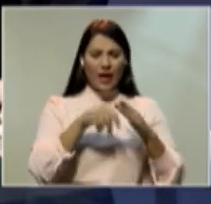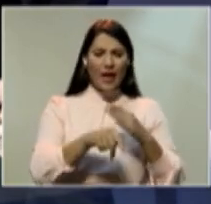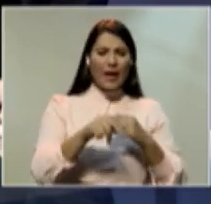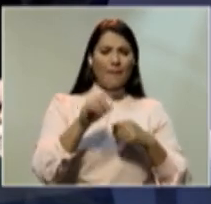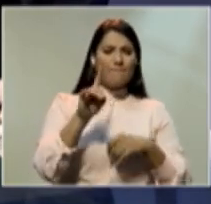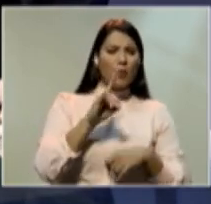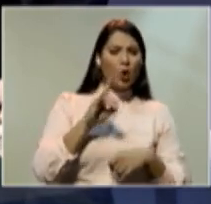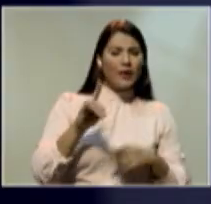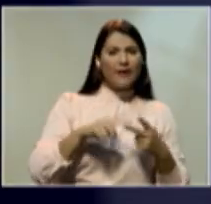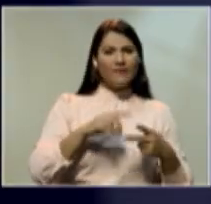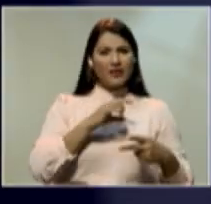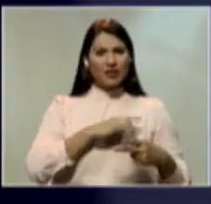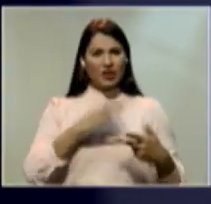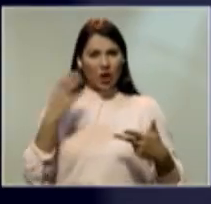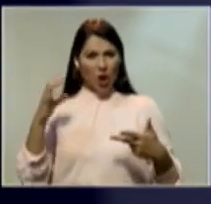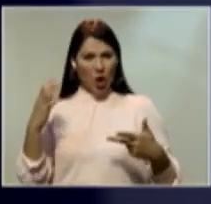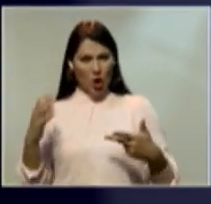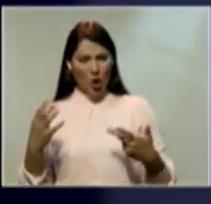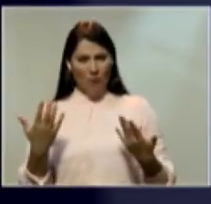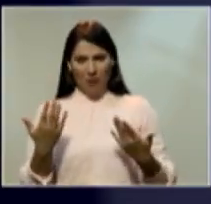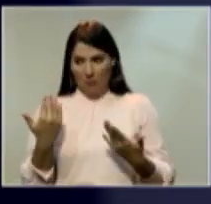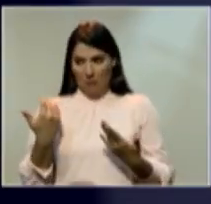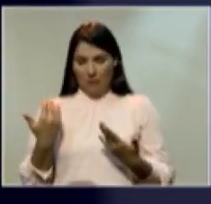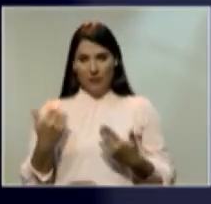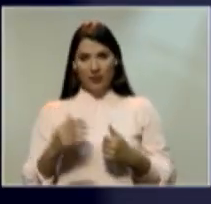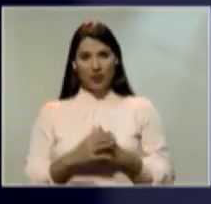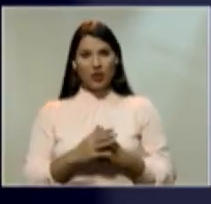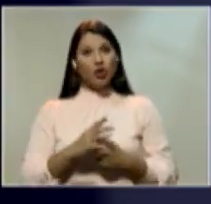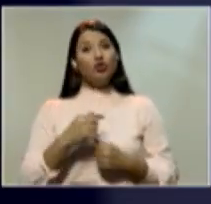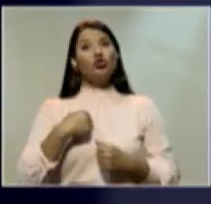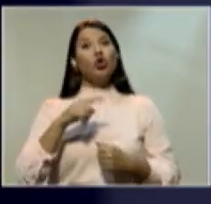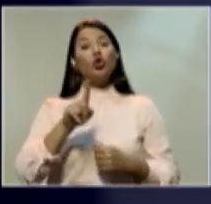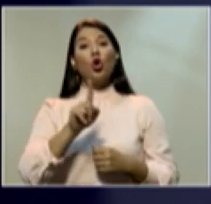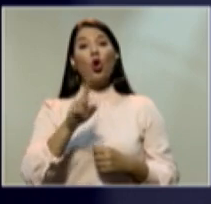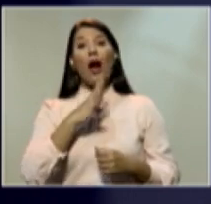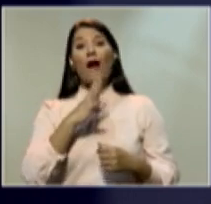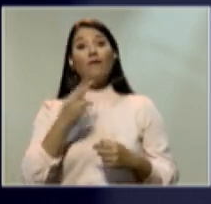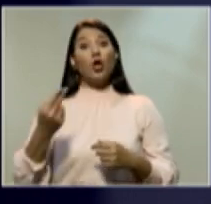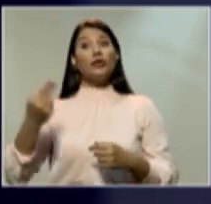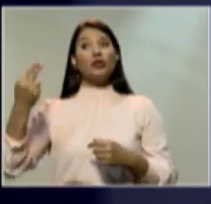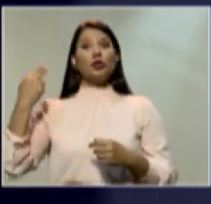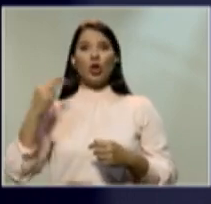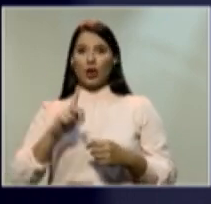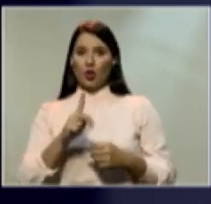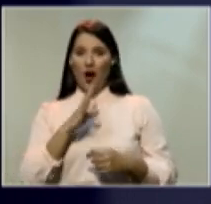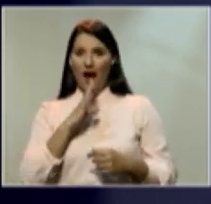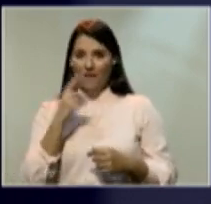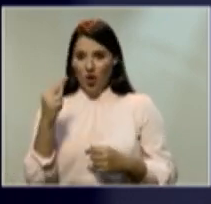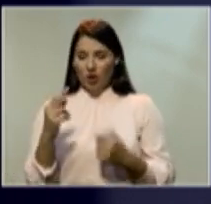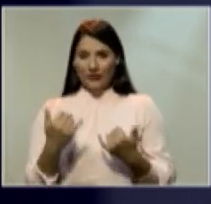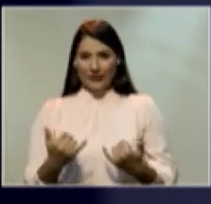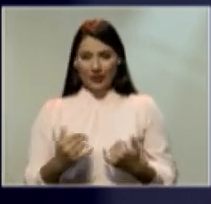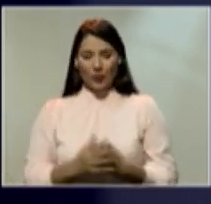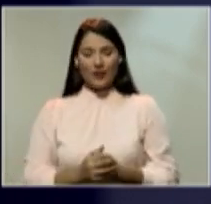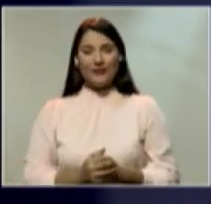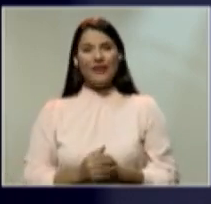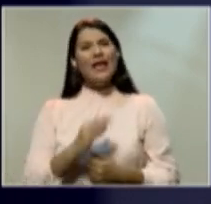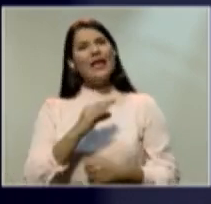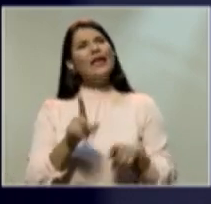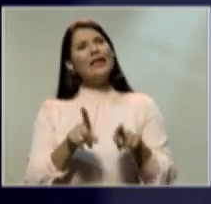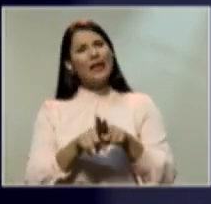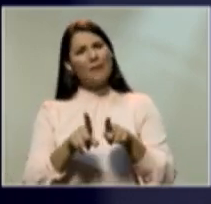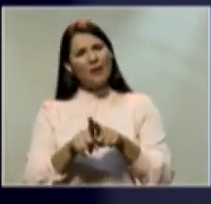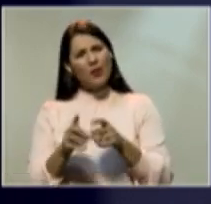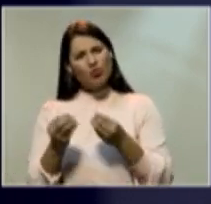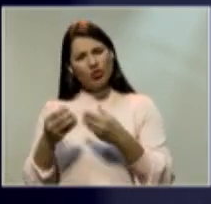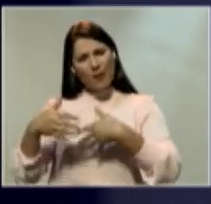hoy, en estos días, sin irnos muy lejos, no estoy haciendo historia antigua, estoy hablando de las noticias de hoy, y también protestas